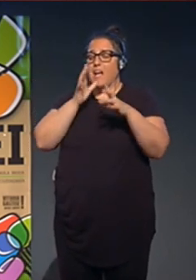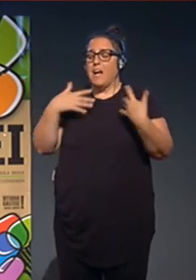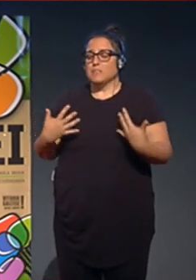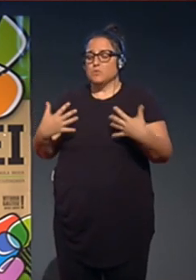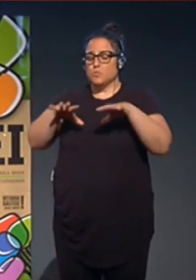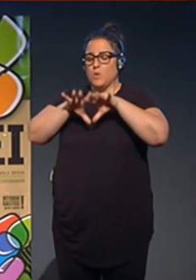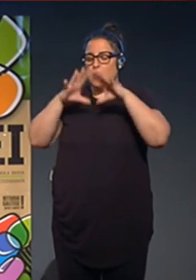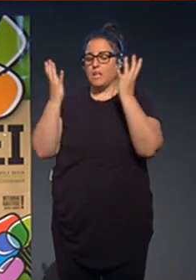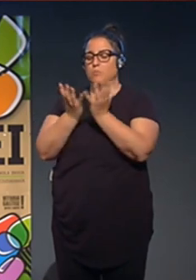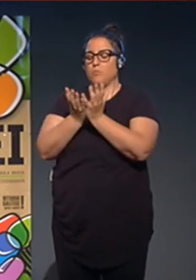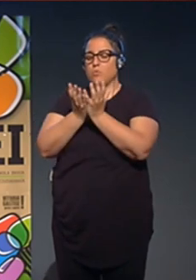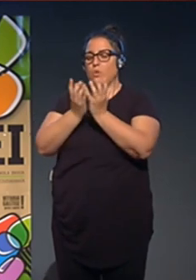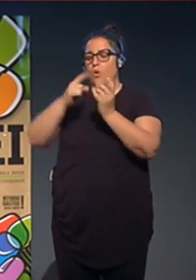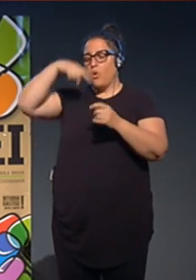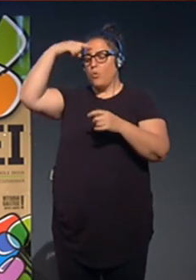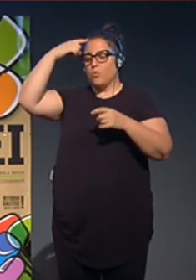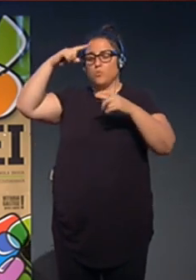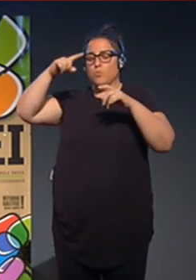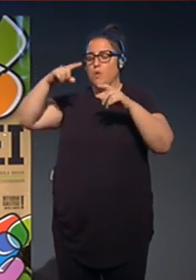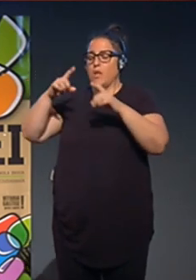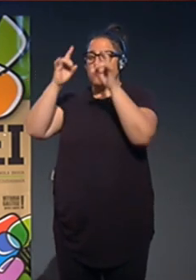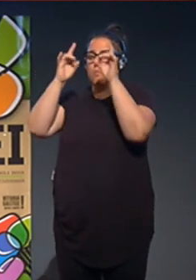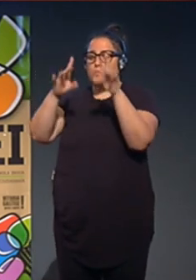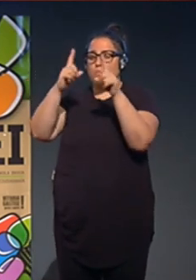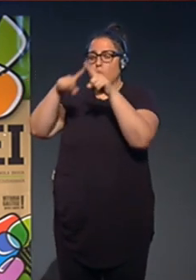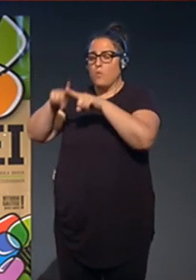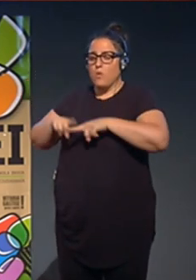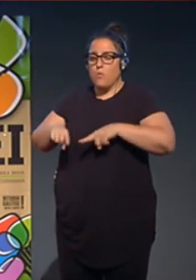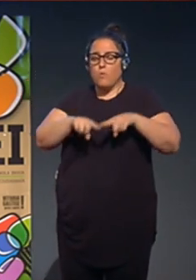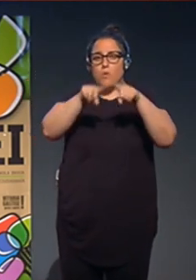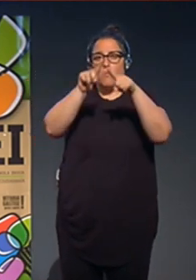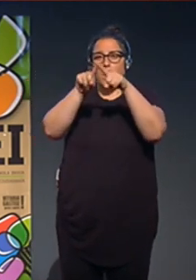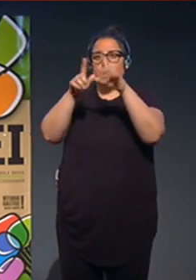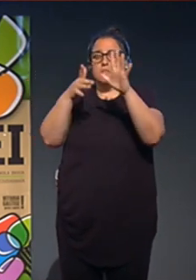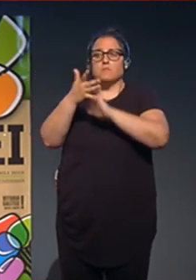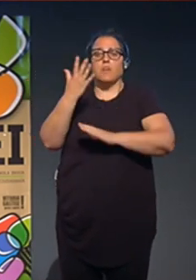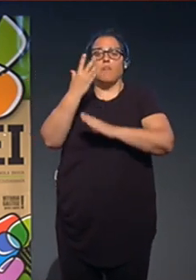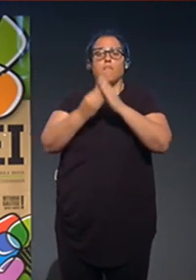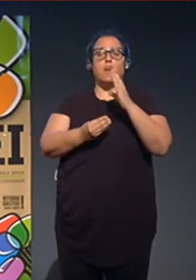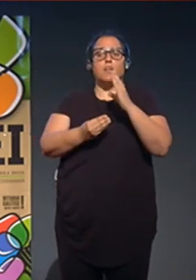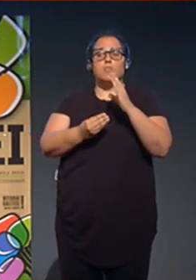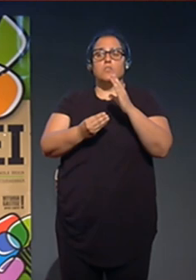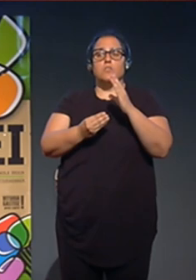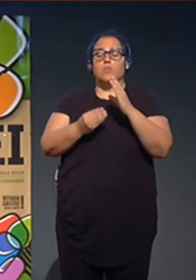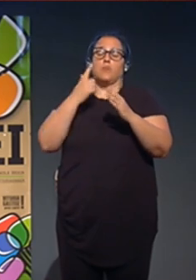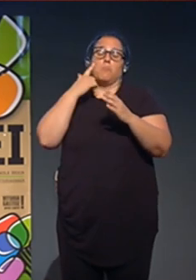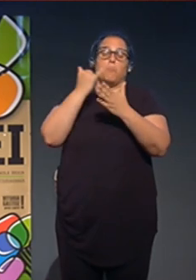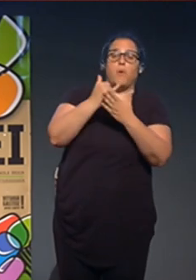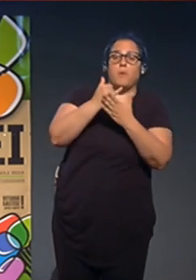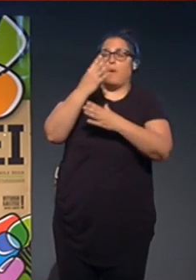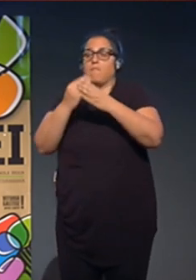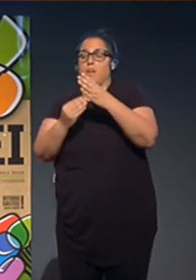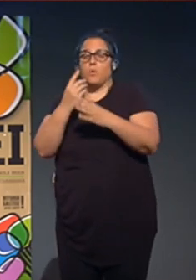eh lo que está ocurriendo es que estamos haciendo un único experimento de prueba y error a nivel global y si entramos en conflicto con la